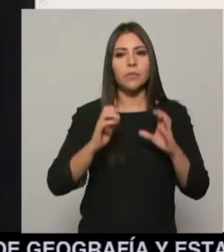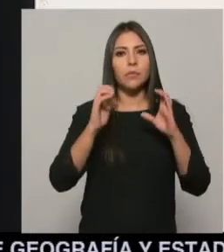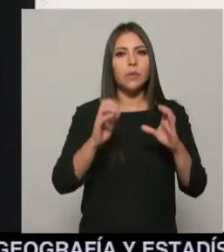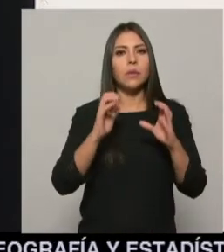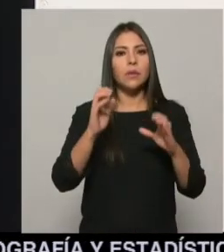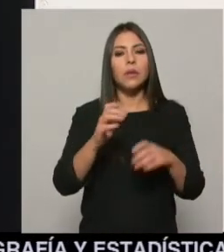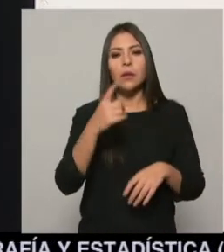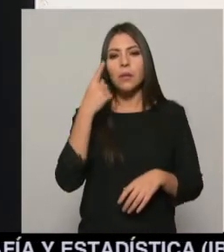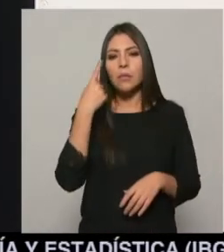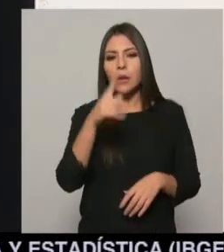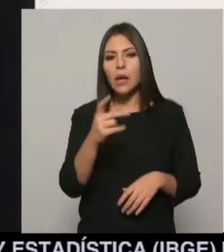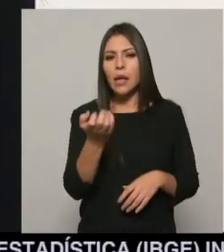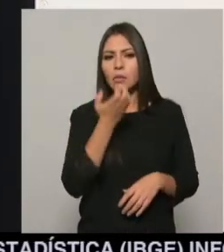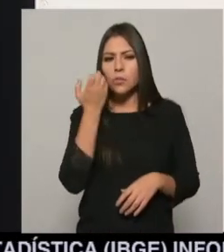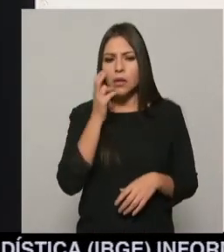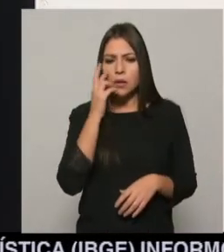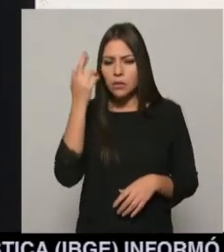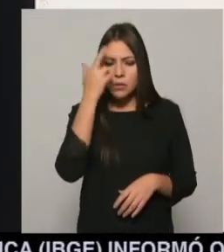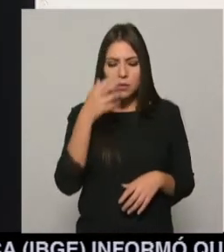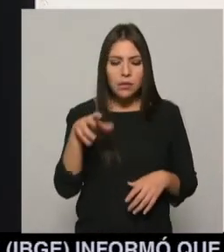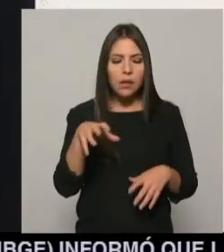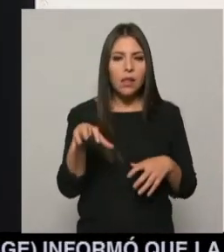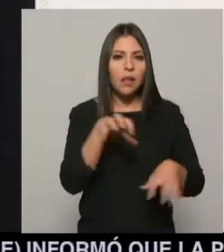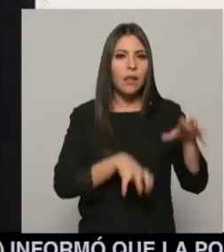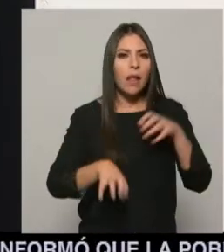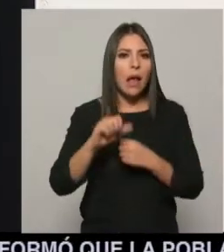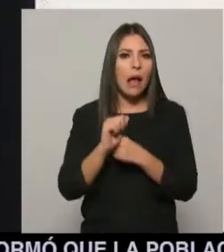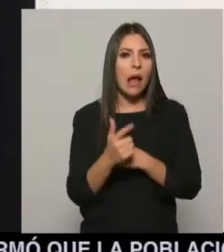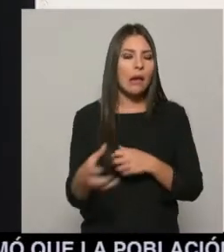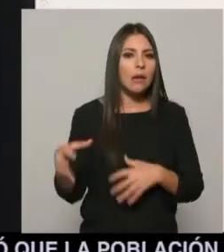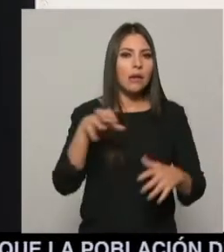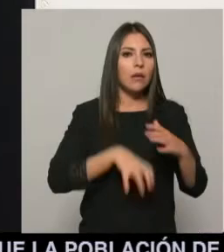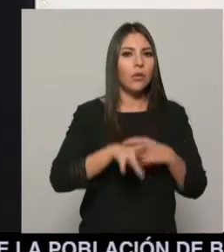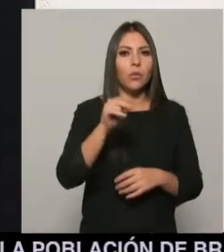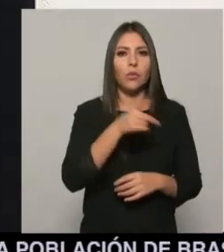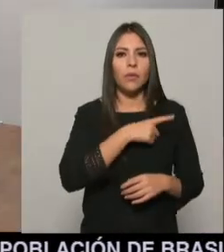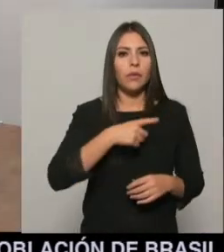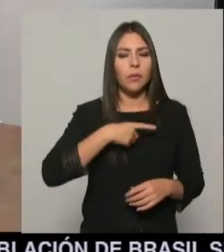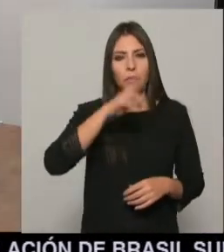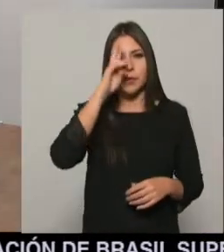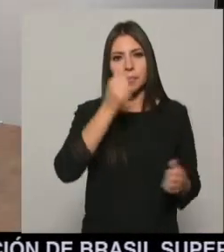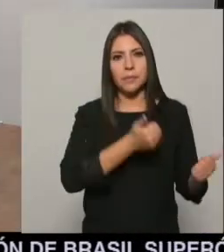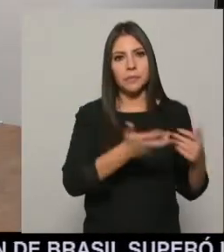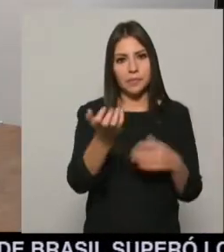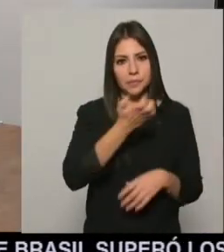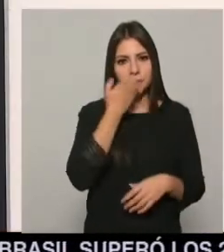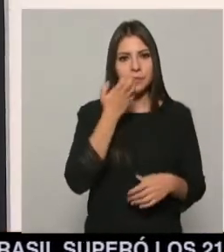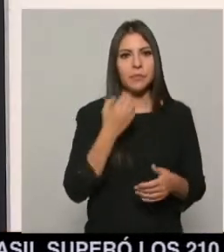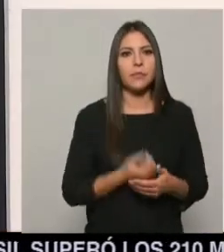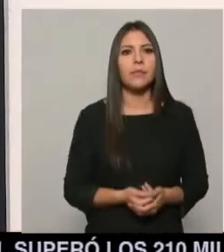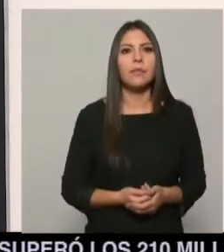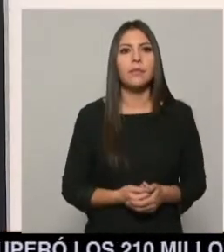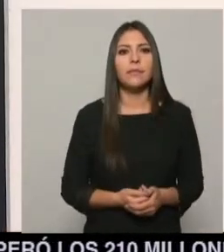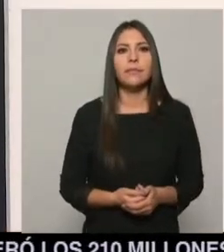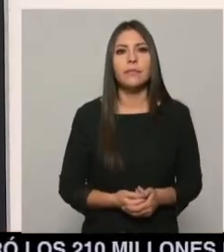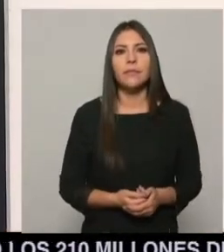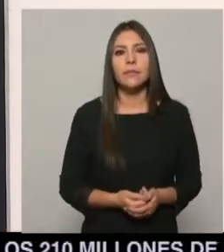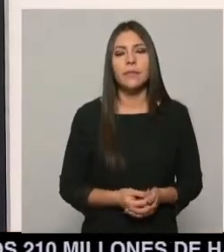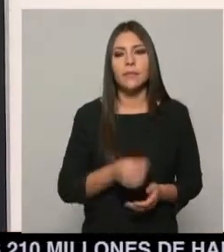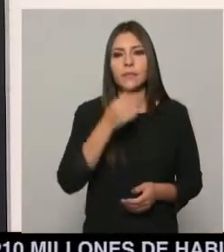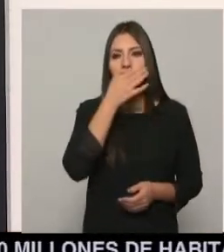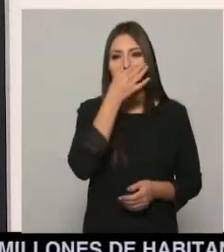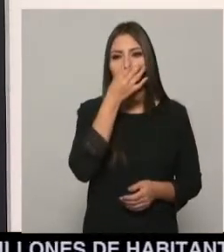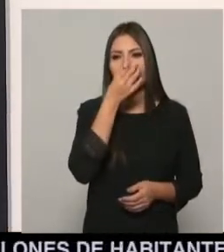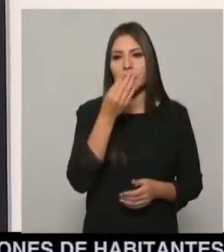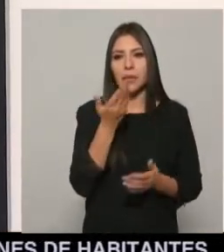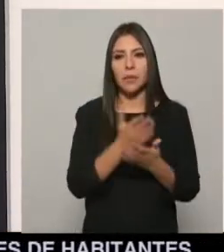algunos artefactos que, bueno, evidentemente no debieran de estar en las escuelas, ¿no? Oye, ¿y recomiendas que también se aparten un poco los celulares? Es decir, a